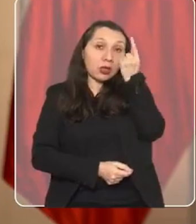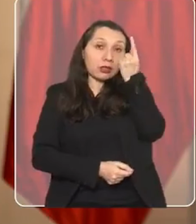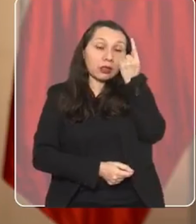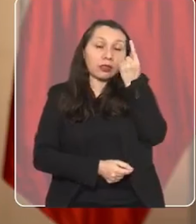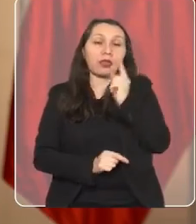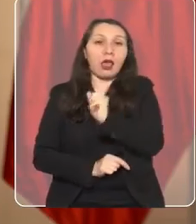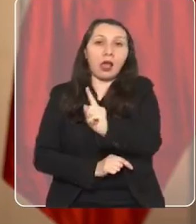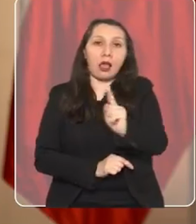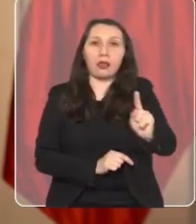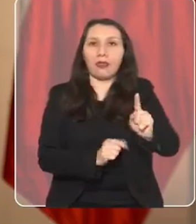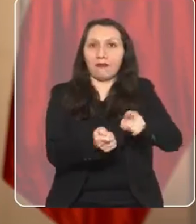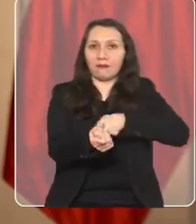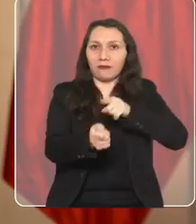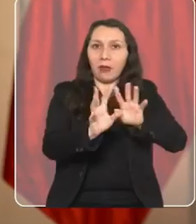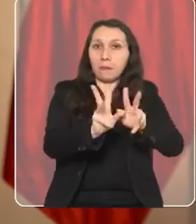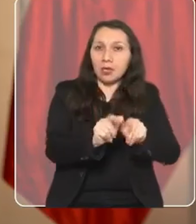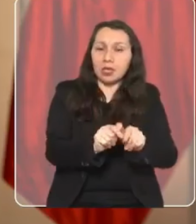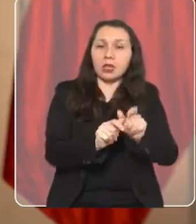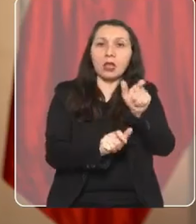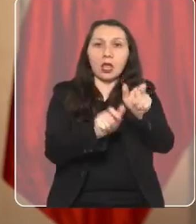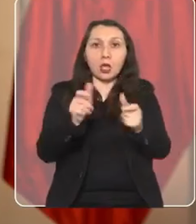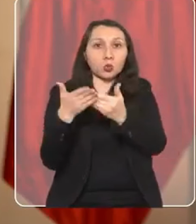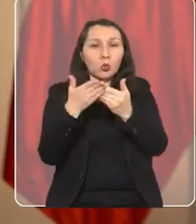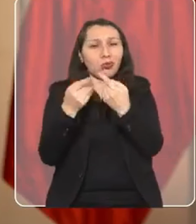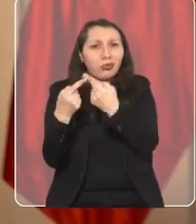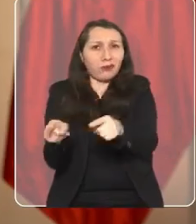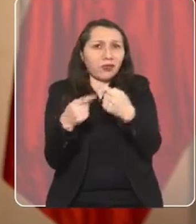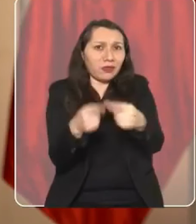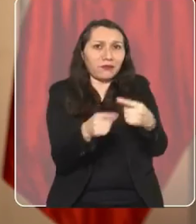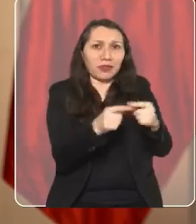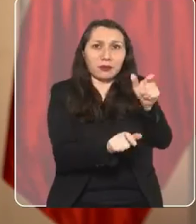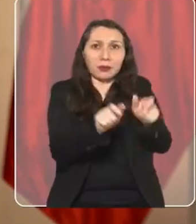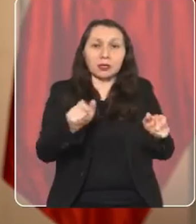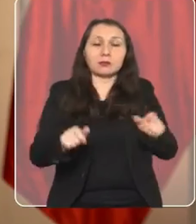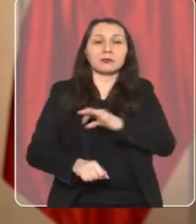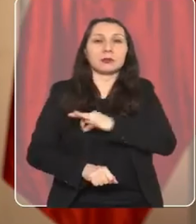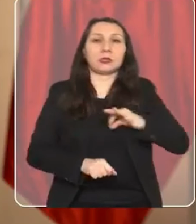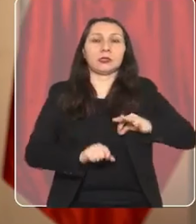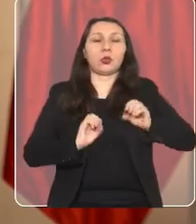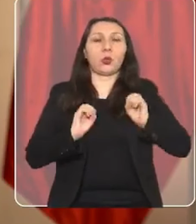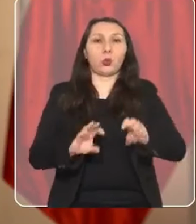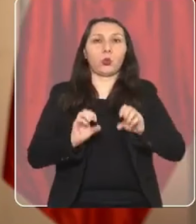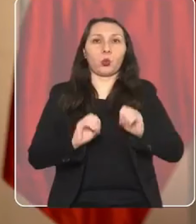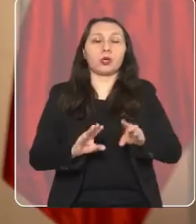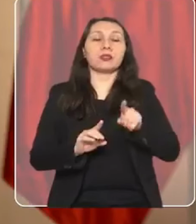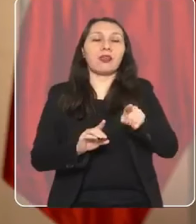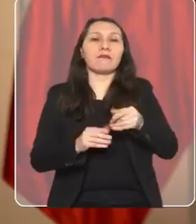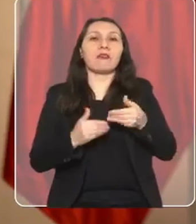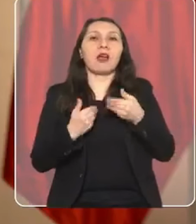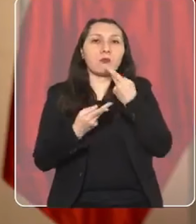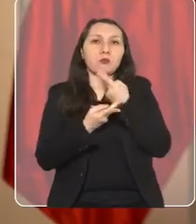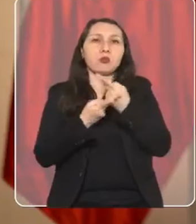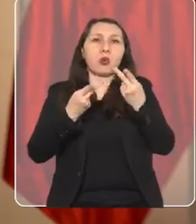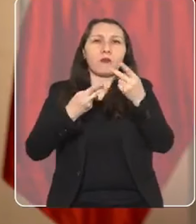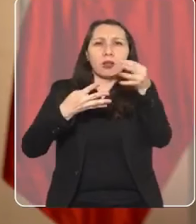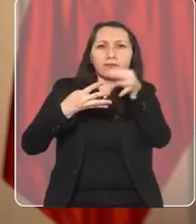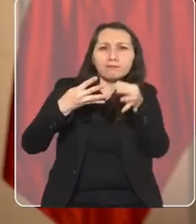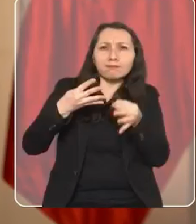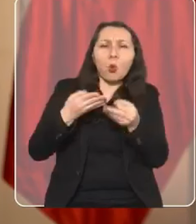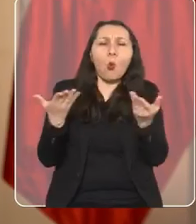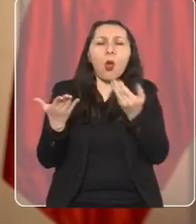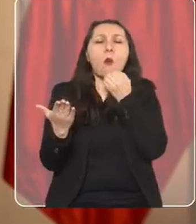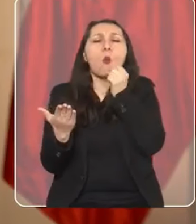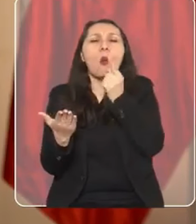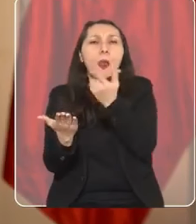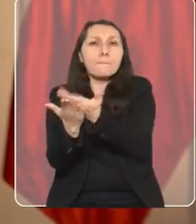que cada familia que cada estudiante es una realidad distinta es el Ministerio de Educación el que dará a conocer los detalles de la propuesta y